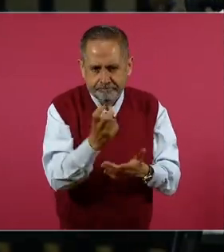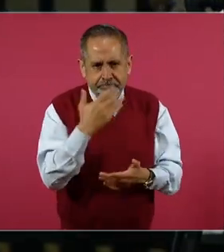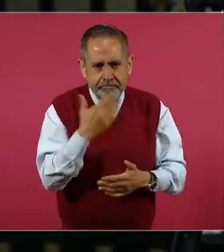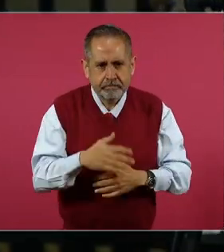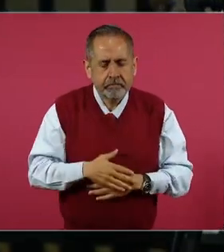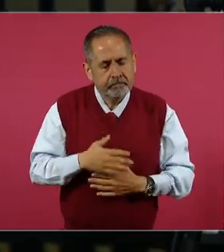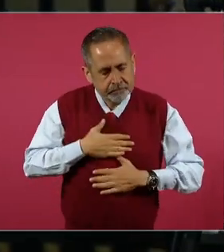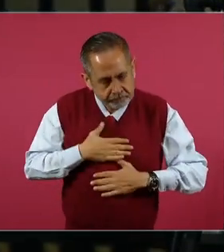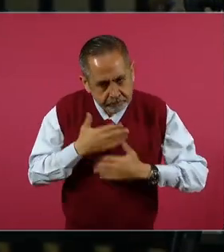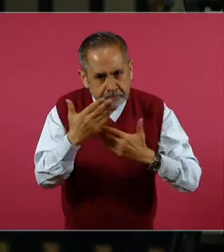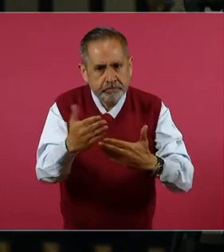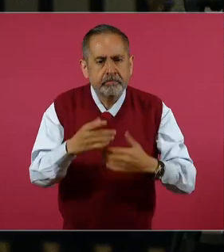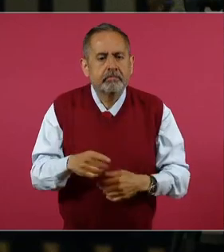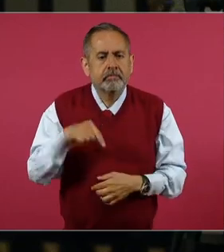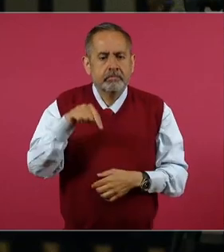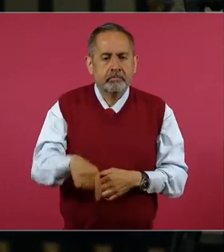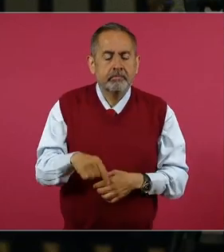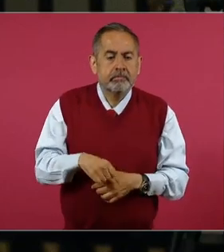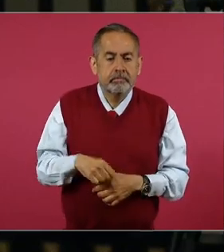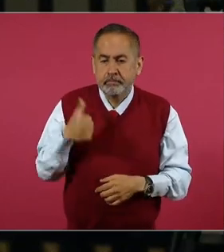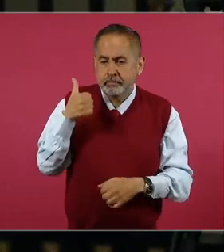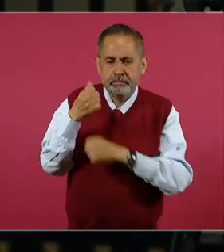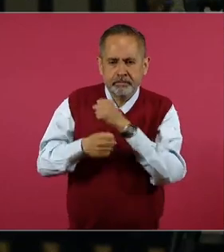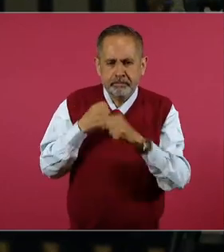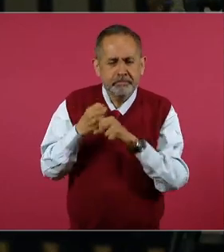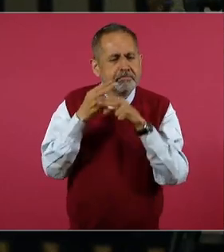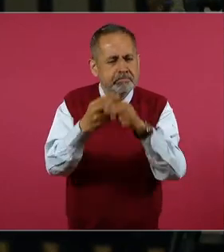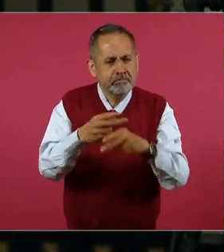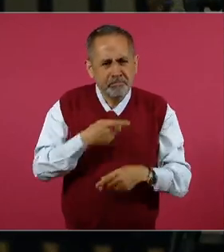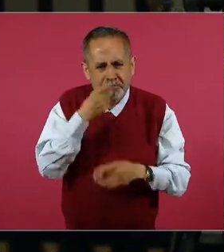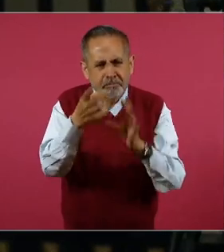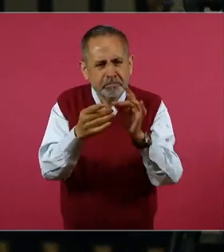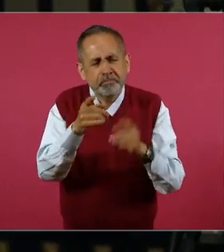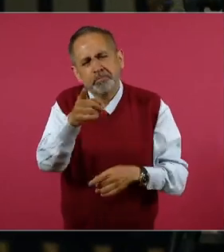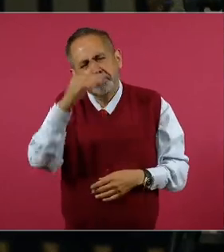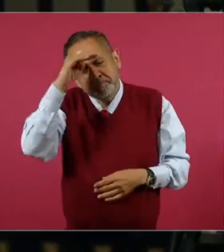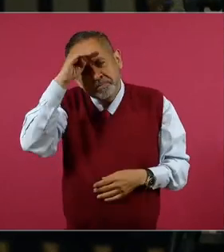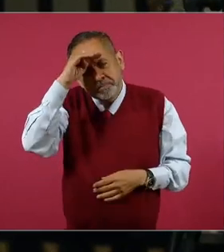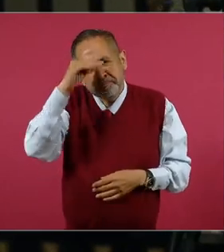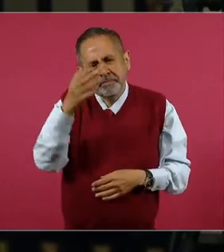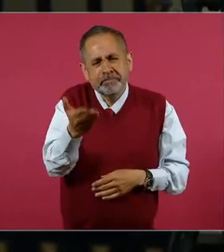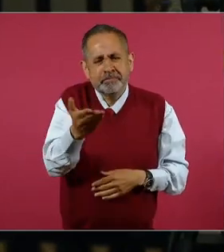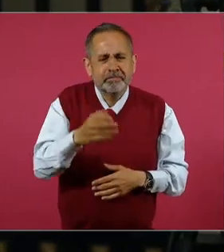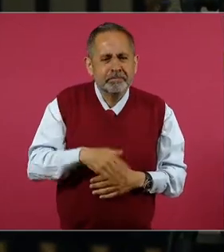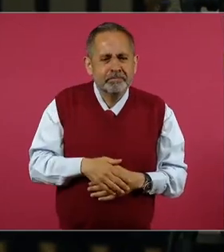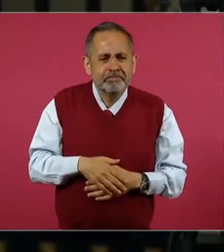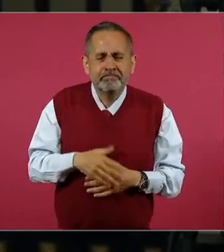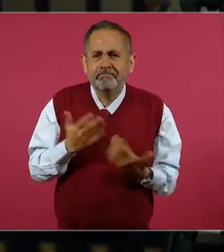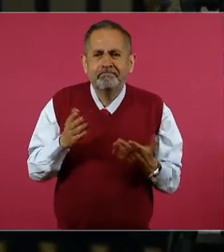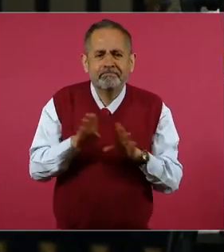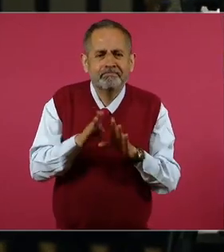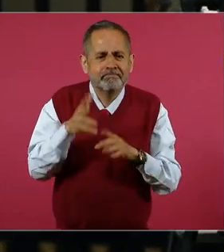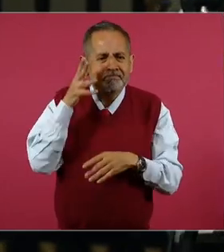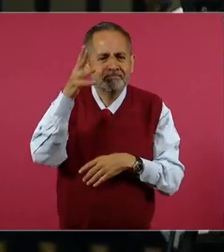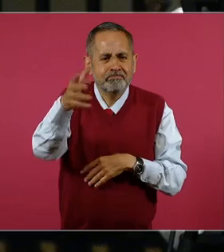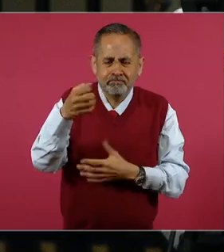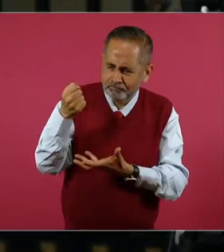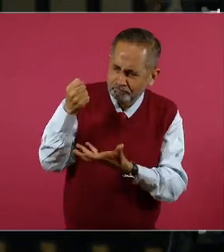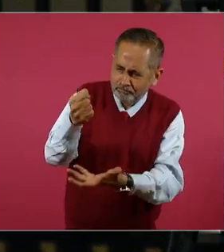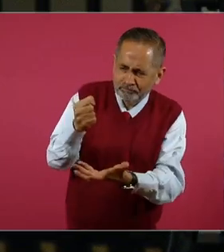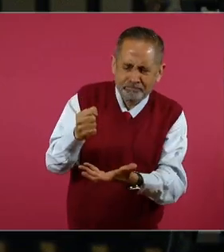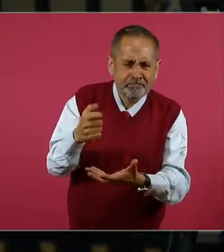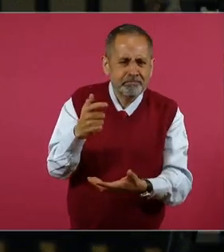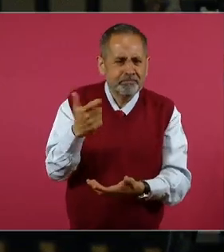quiero exponerle lo que aquí durante el sexenio le he expuesto. ¿Qué piensa o hacia dónde debe de ir el presupuesto de